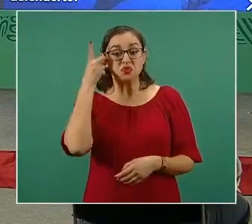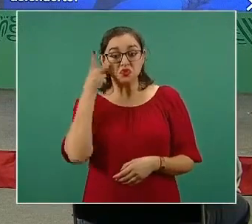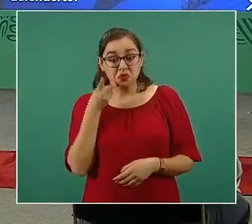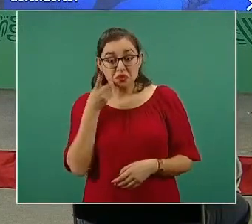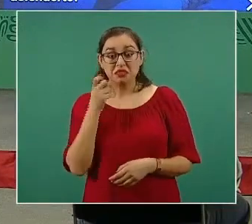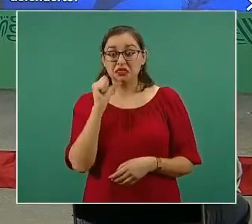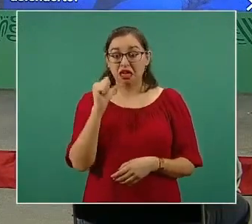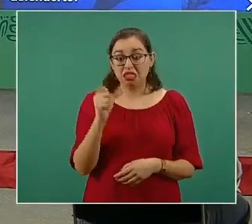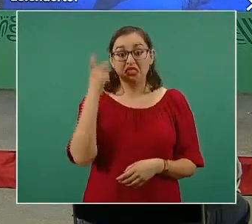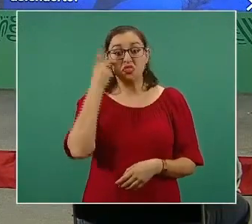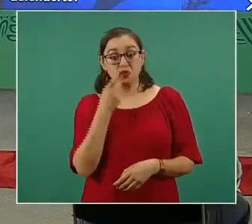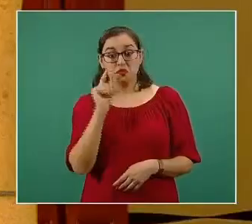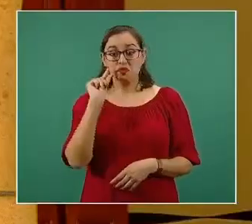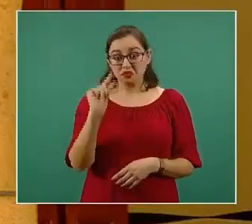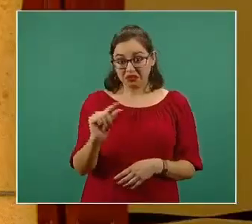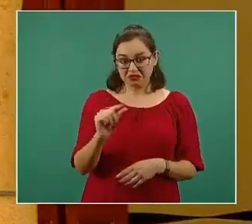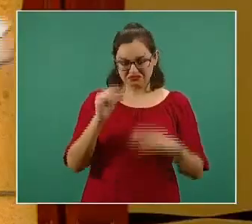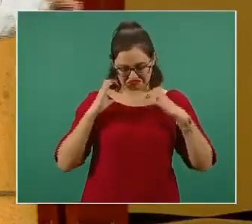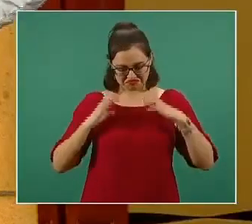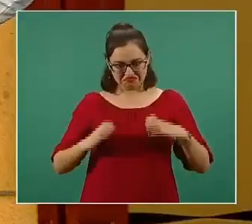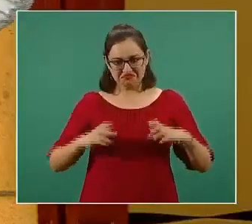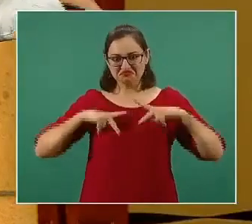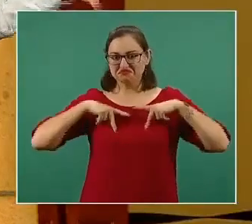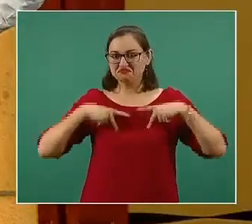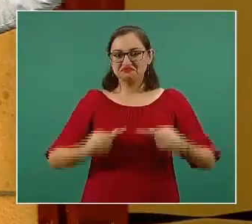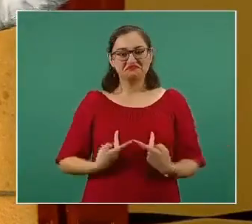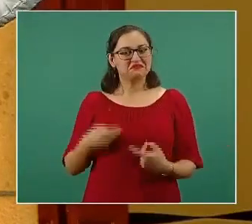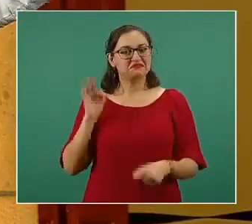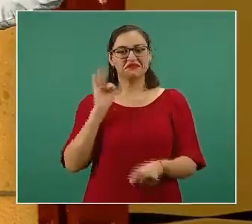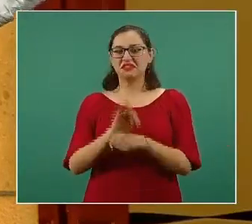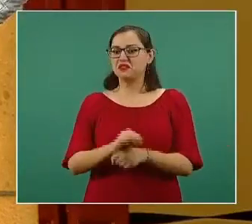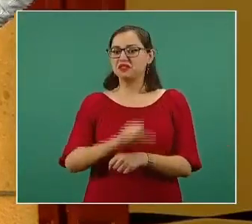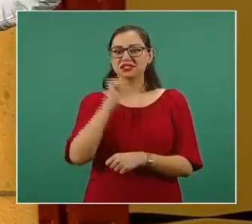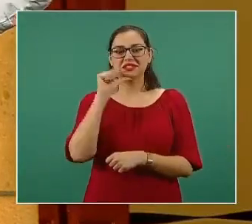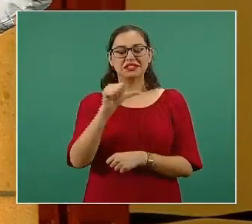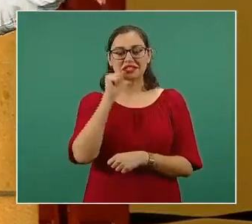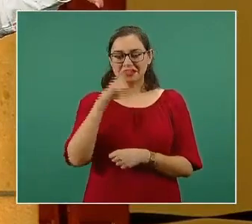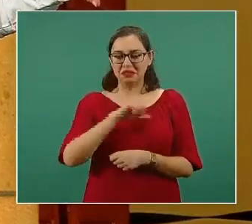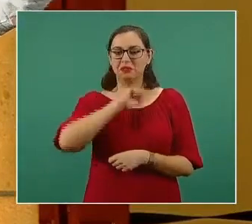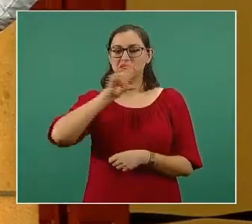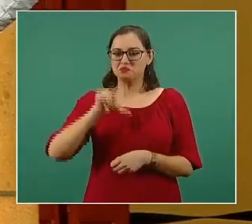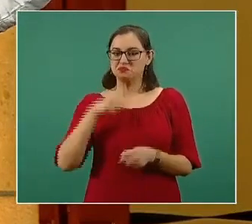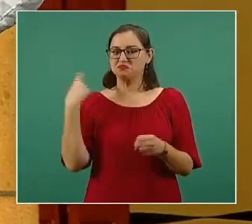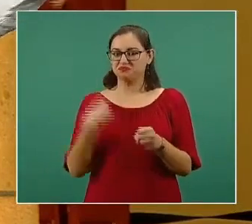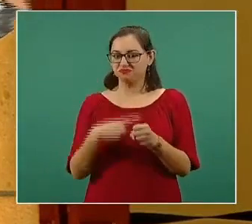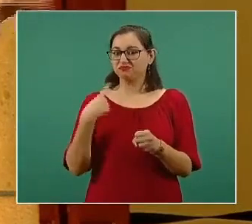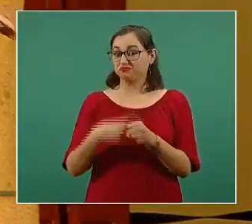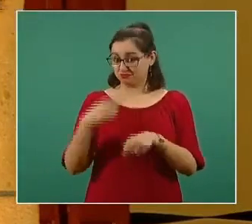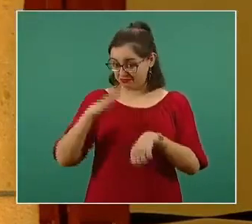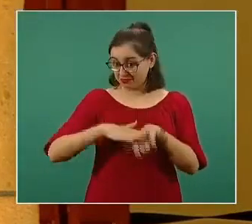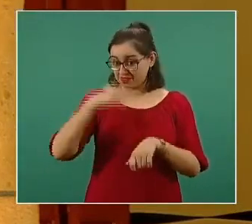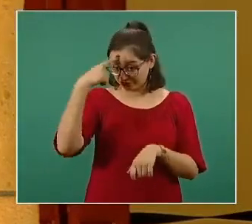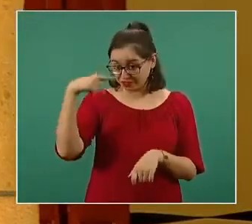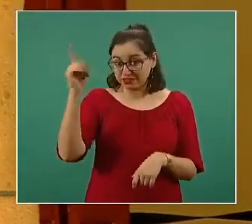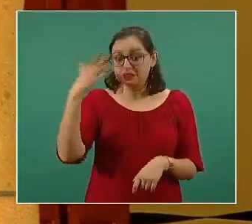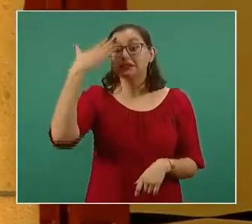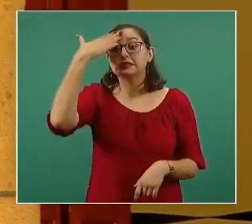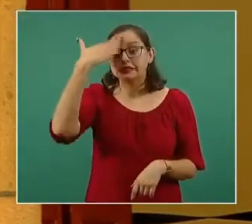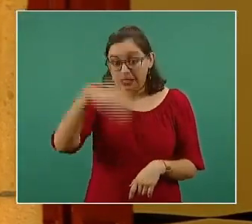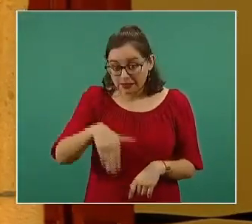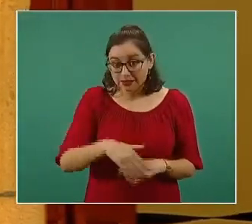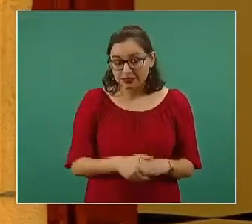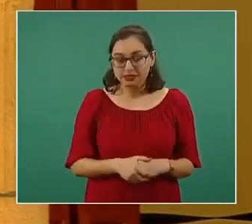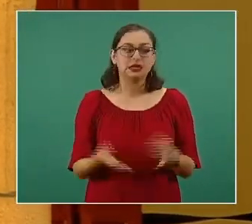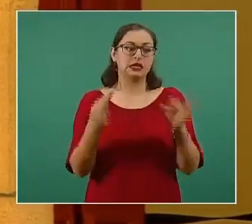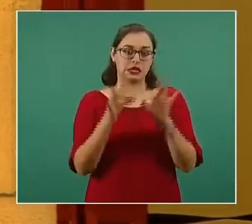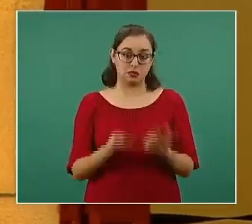diferentes personas expertas en materia de salud mental, la higiene del sueño es muy importante para poder tener un cuerpo